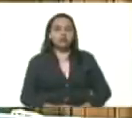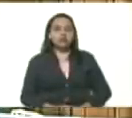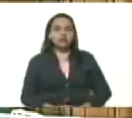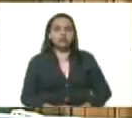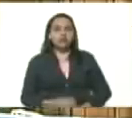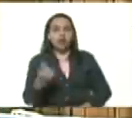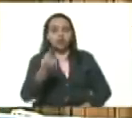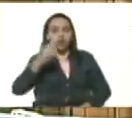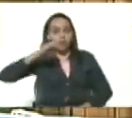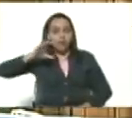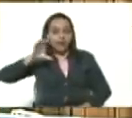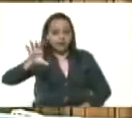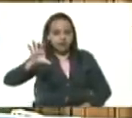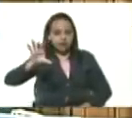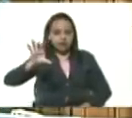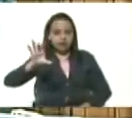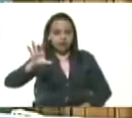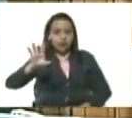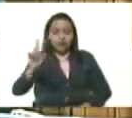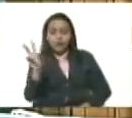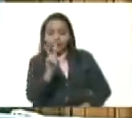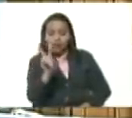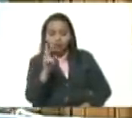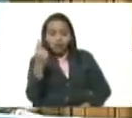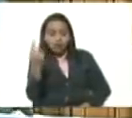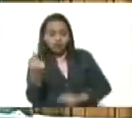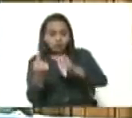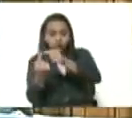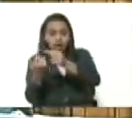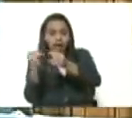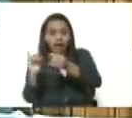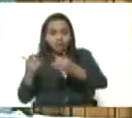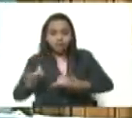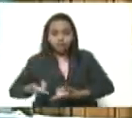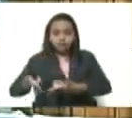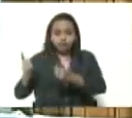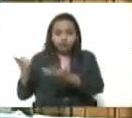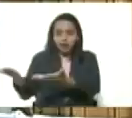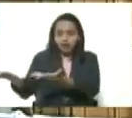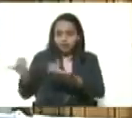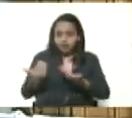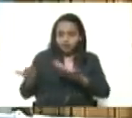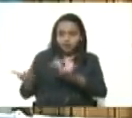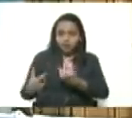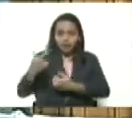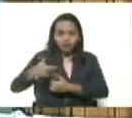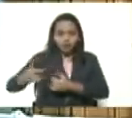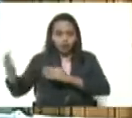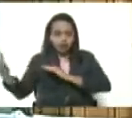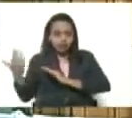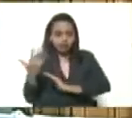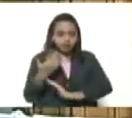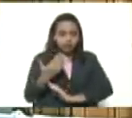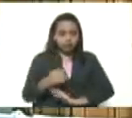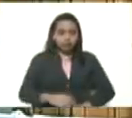único país que está recibiendo migración reversa.